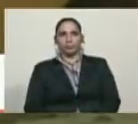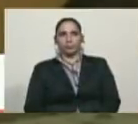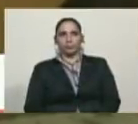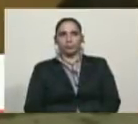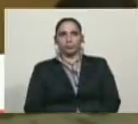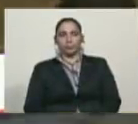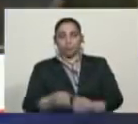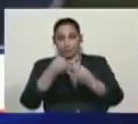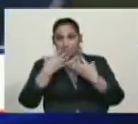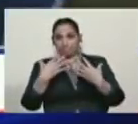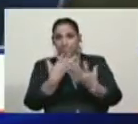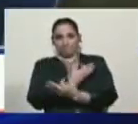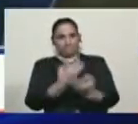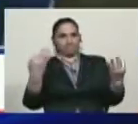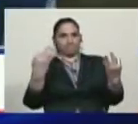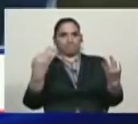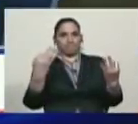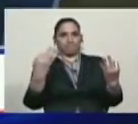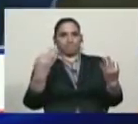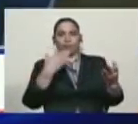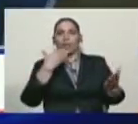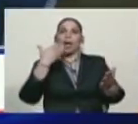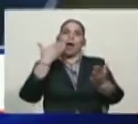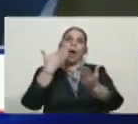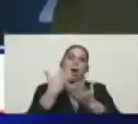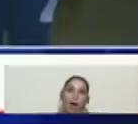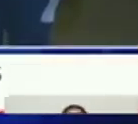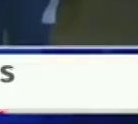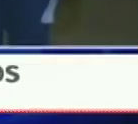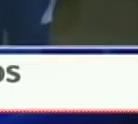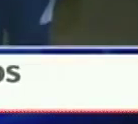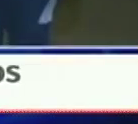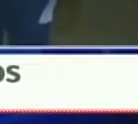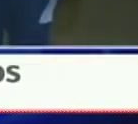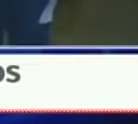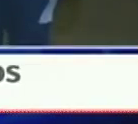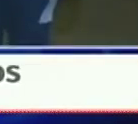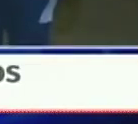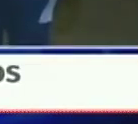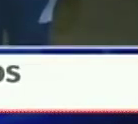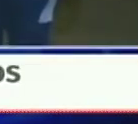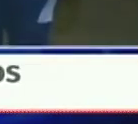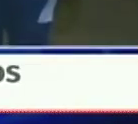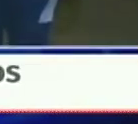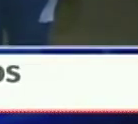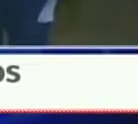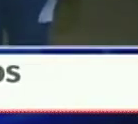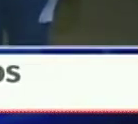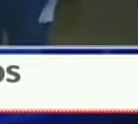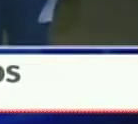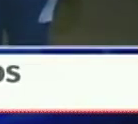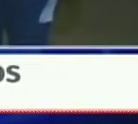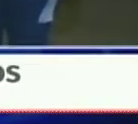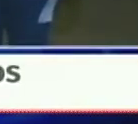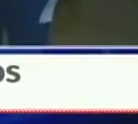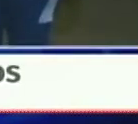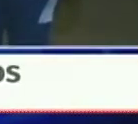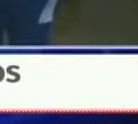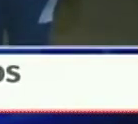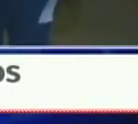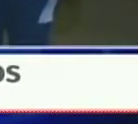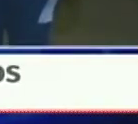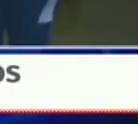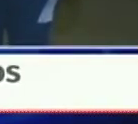bueno excelente muchas gracias a todo el equipo del ministerio de salud es muy importante mantener bien informado a